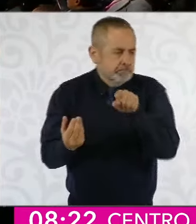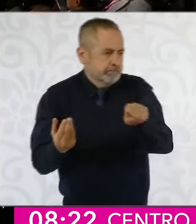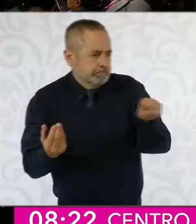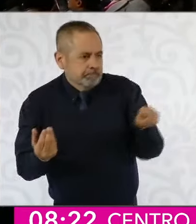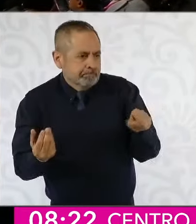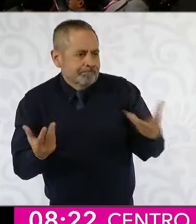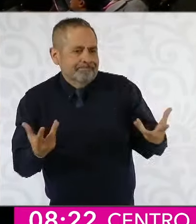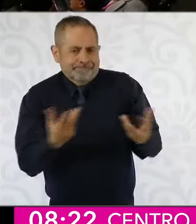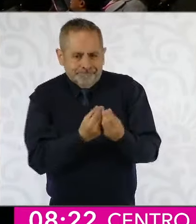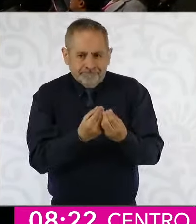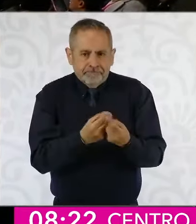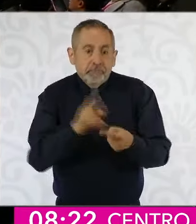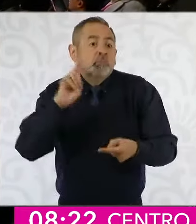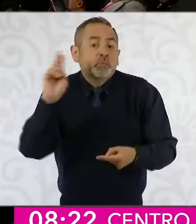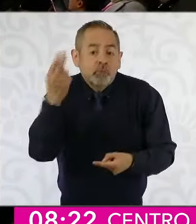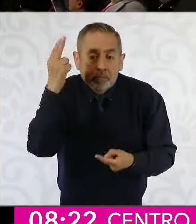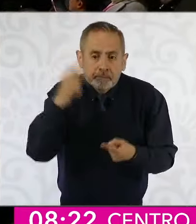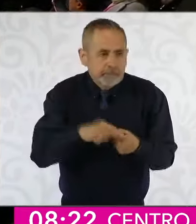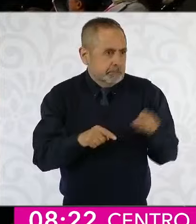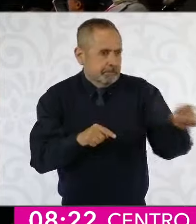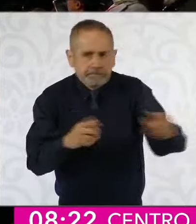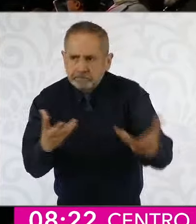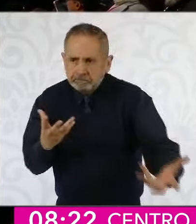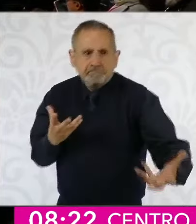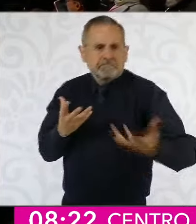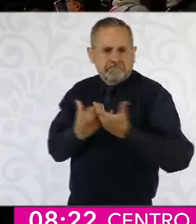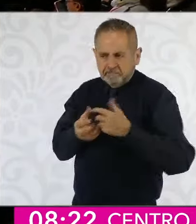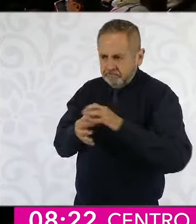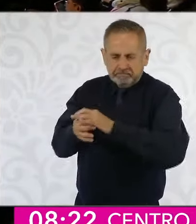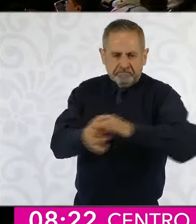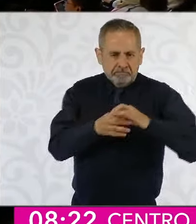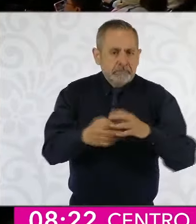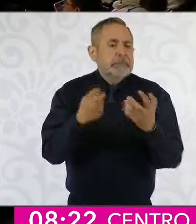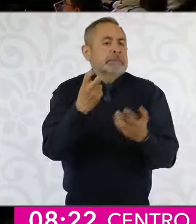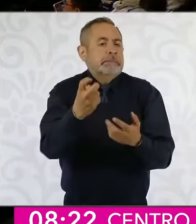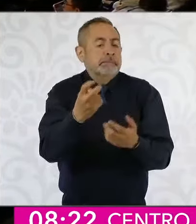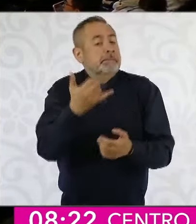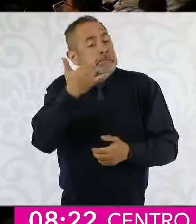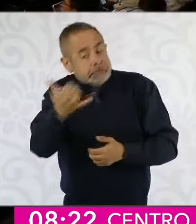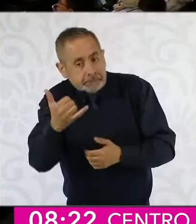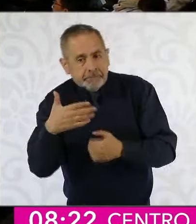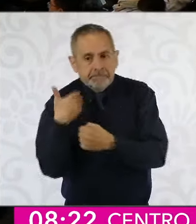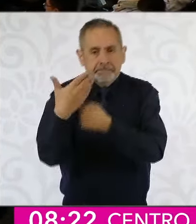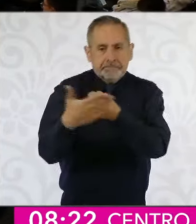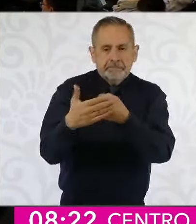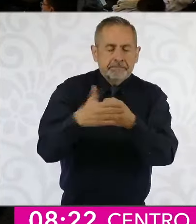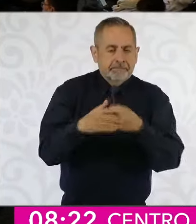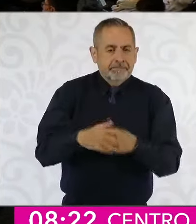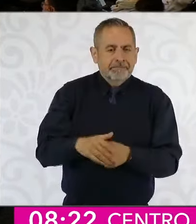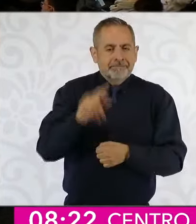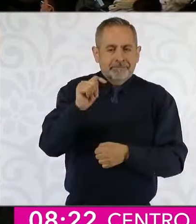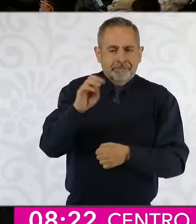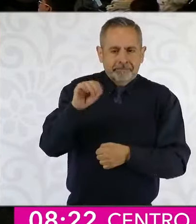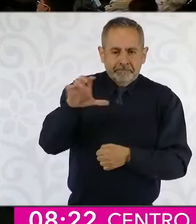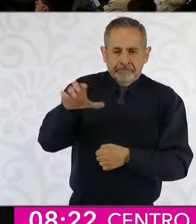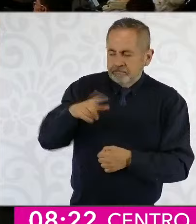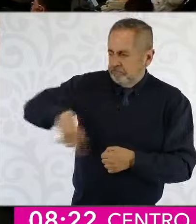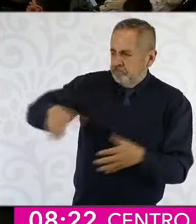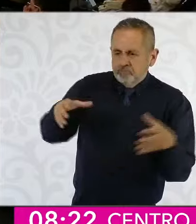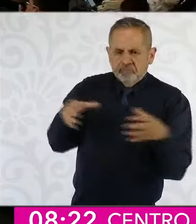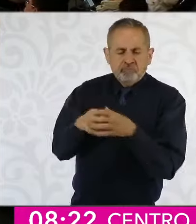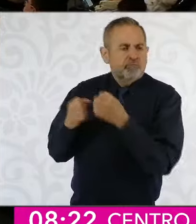frente en su momento a la revisión del tratado o los planteamientos que pueda hacer la nueva administración de Estados